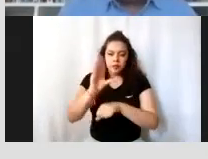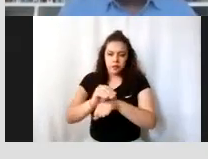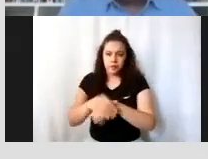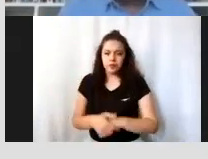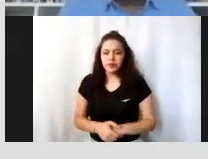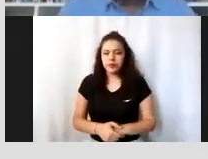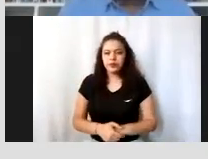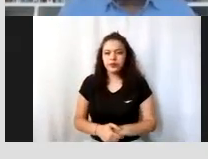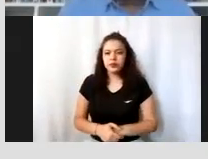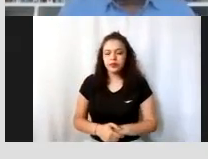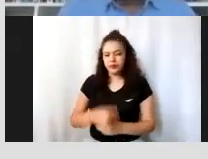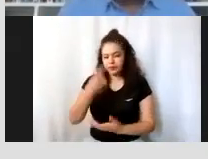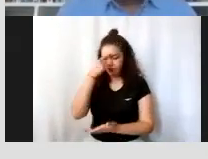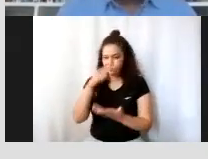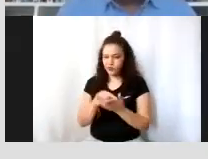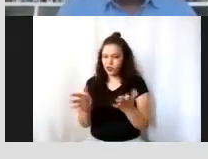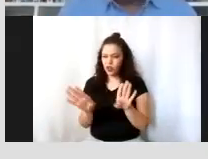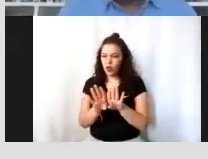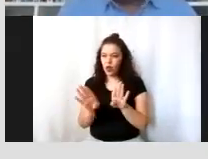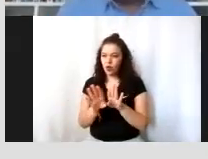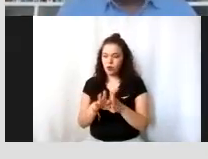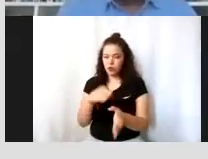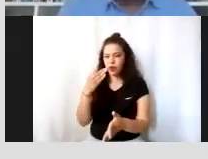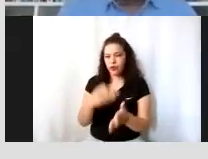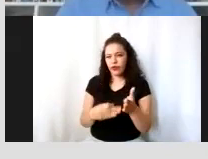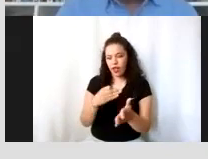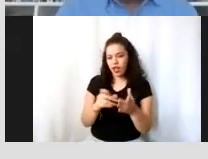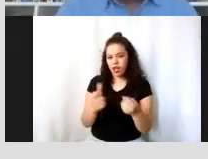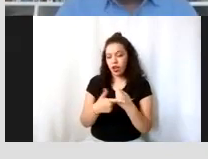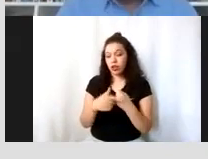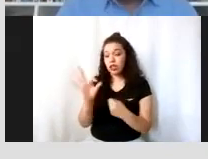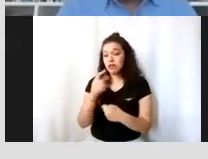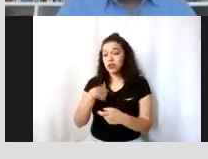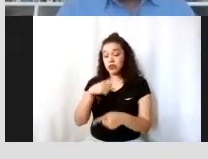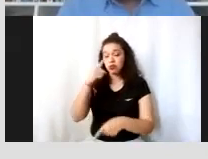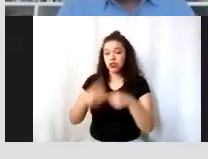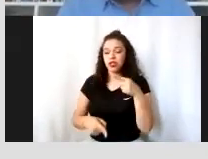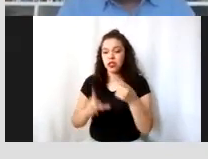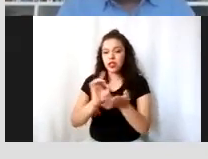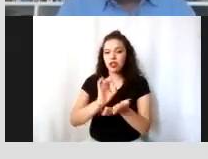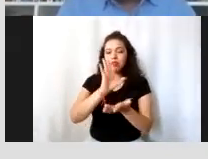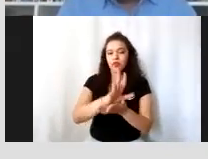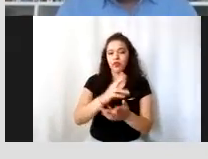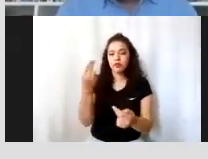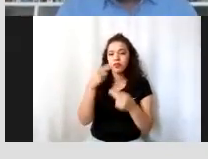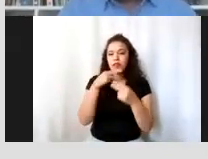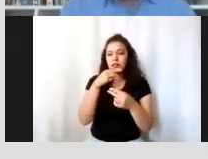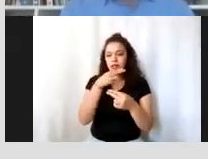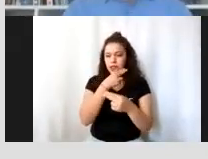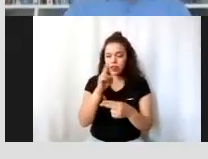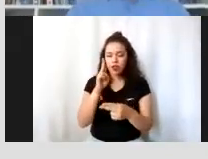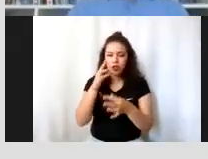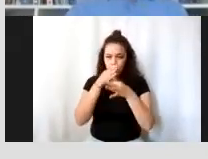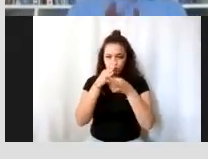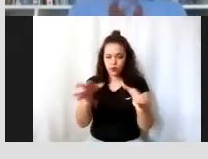También me parece un tanto ambiguo, y quizás yo lo eliminaría. Envío de información y noticias. Y bueno, los